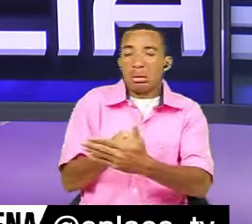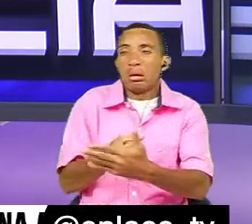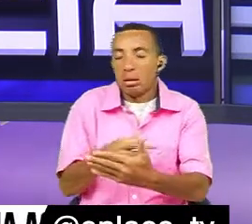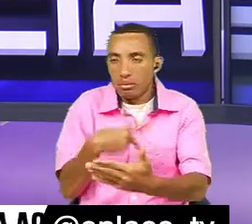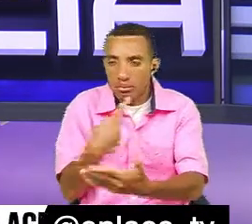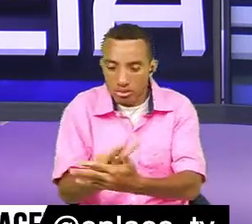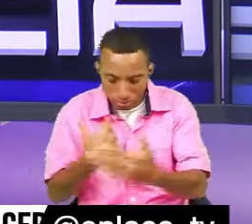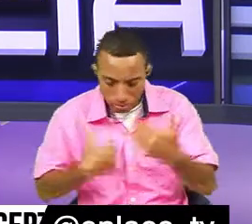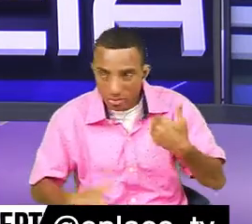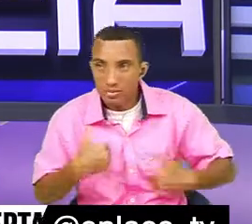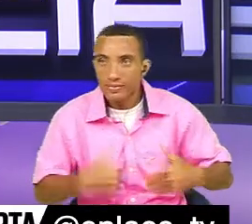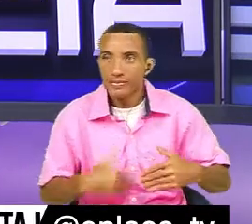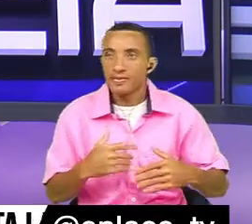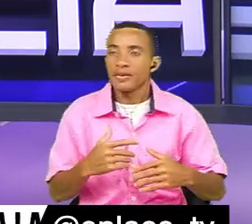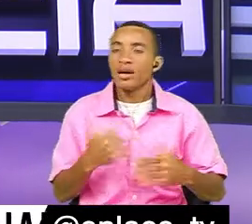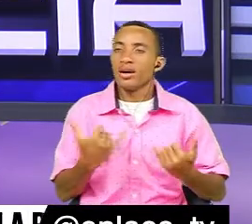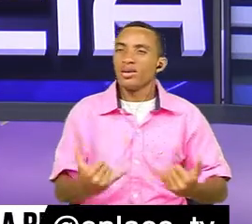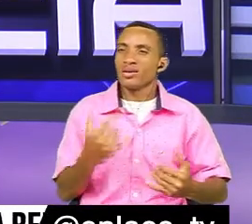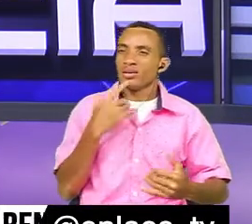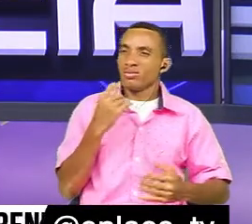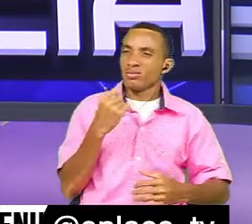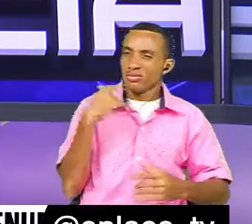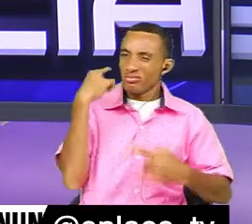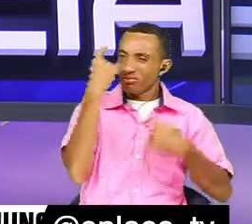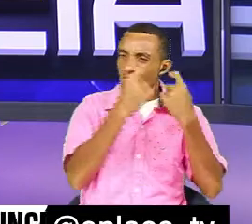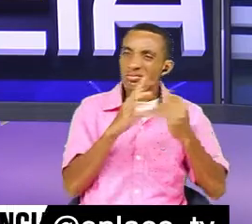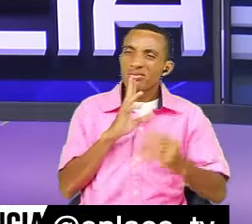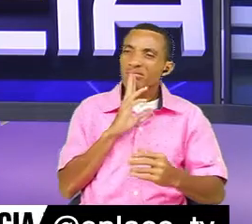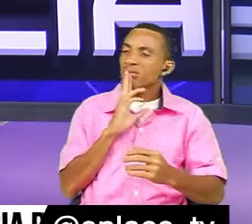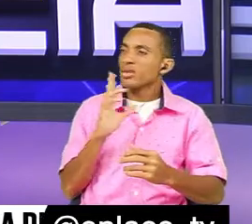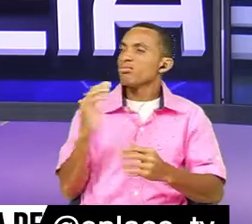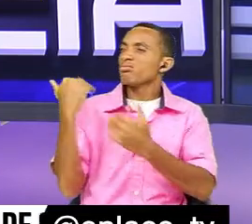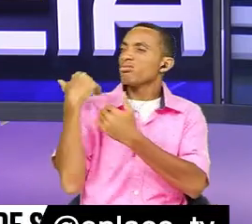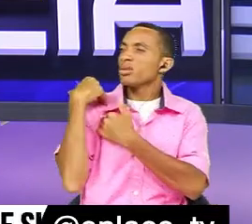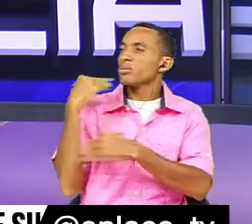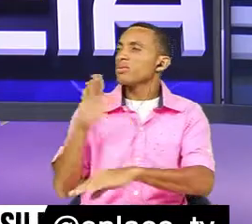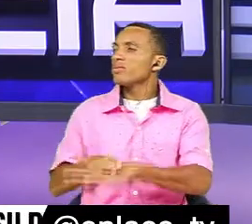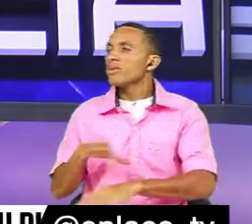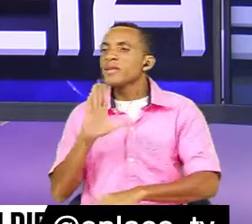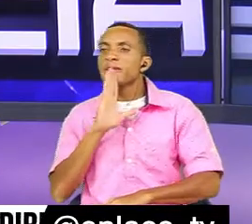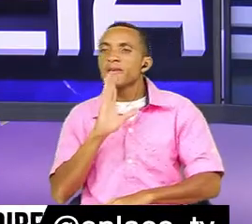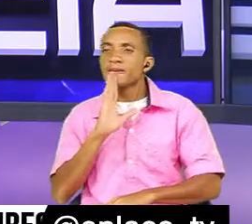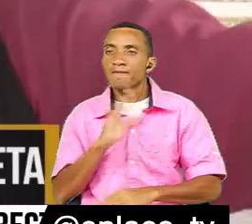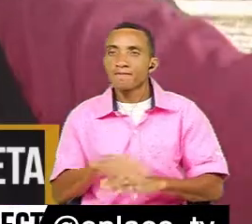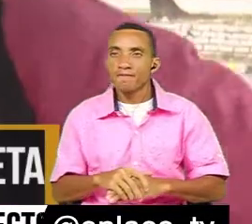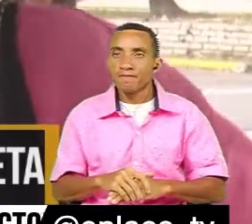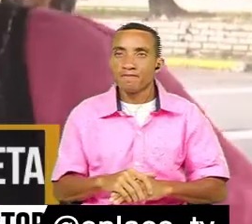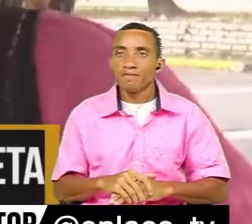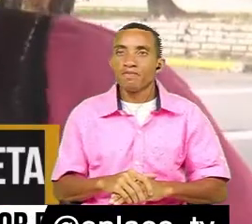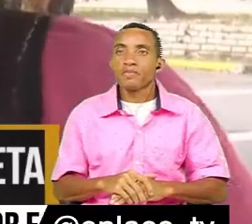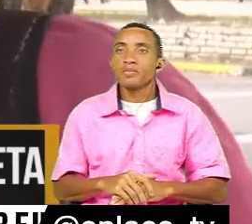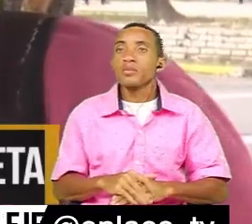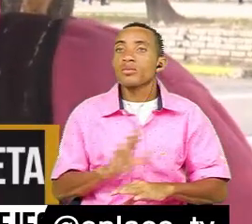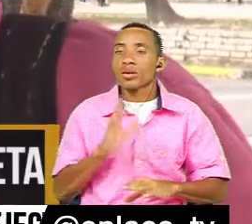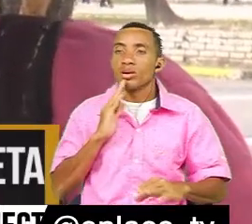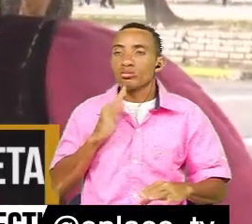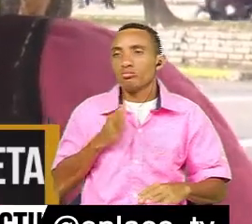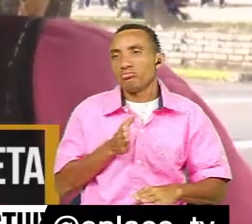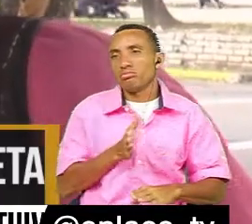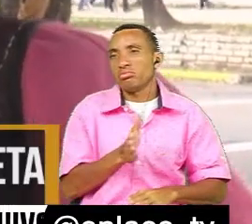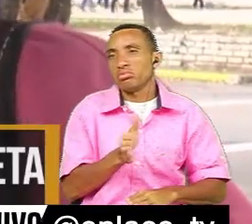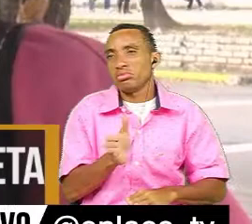su cuerpo. Se pregunta ahora el afectado quién le responde por los daños causados. Cuando marqué la curva, uno está pendiente